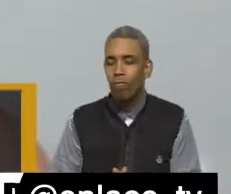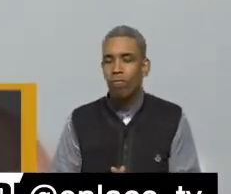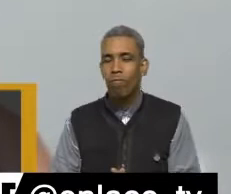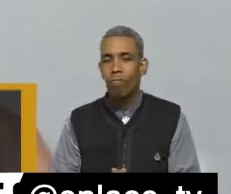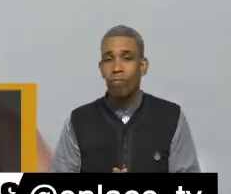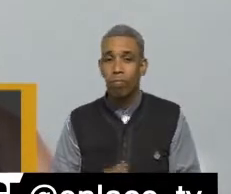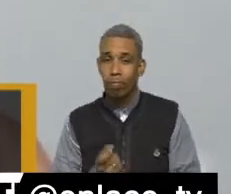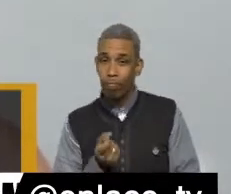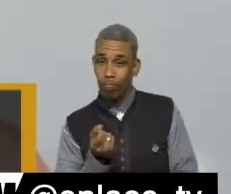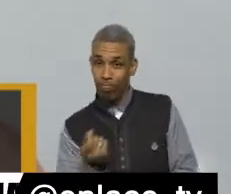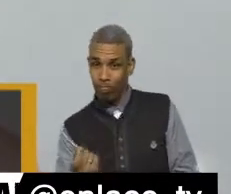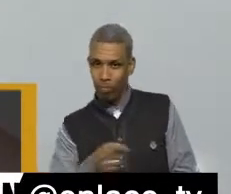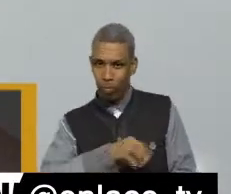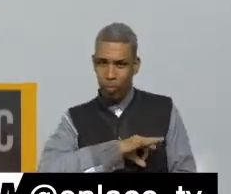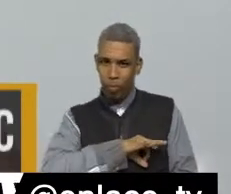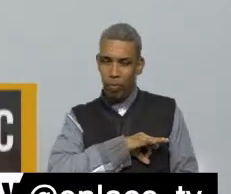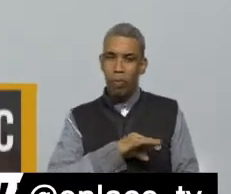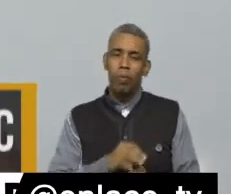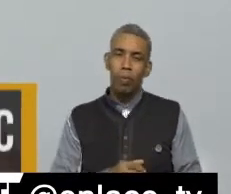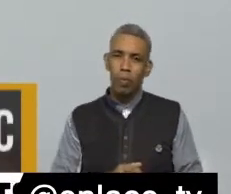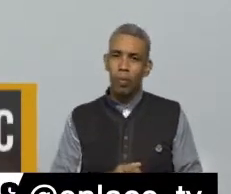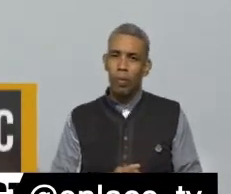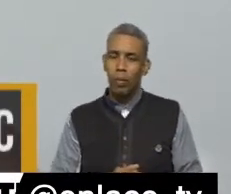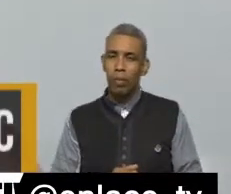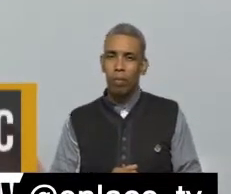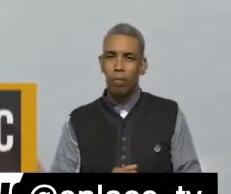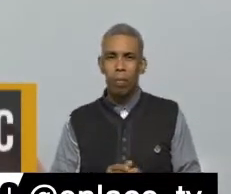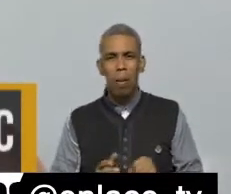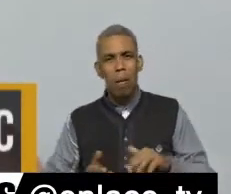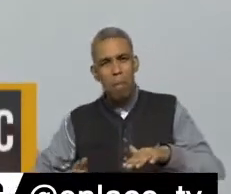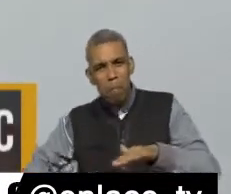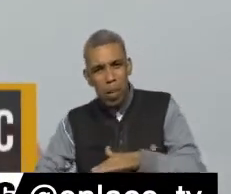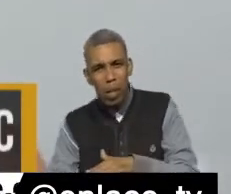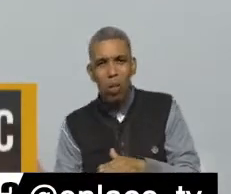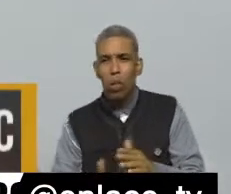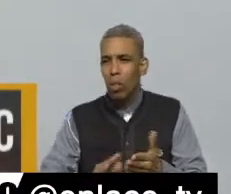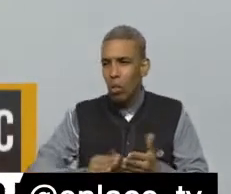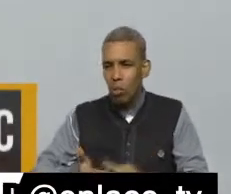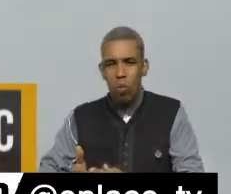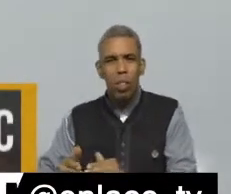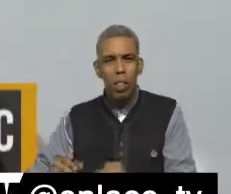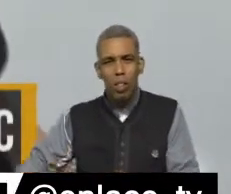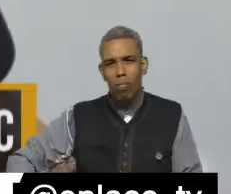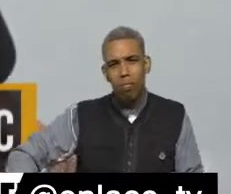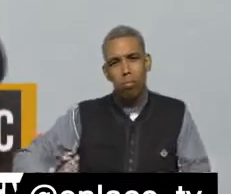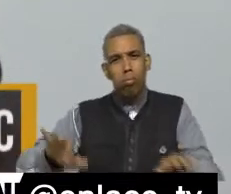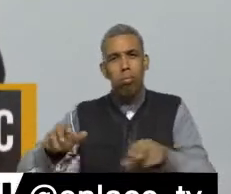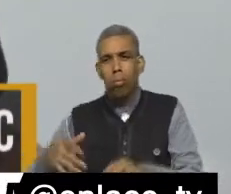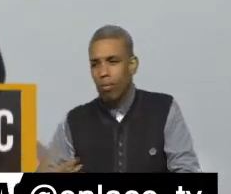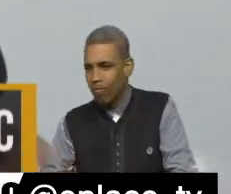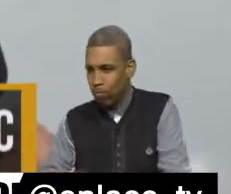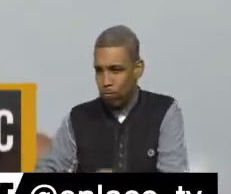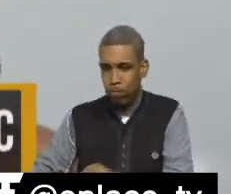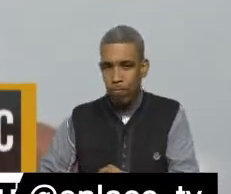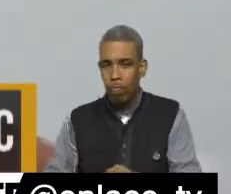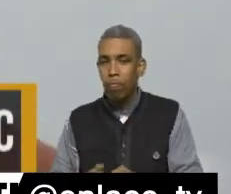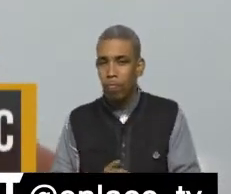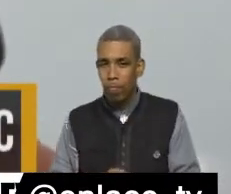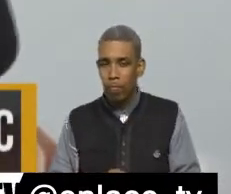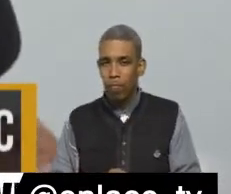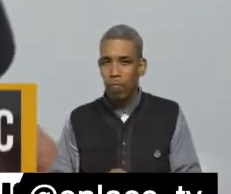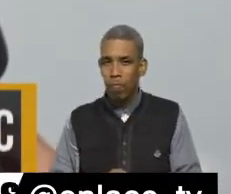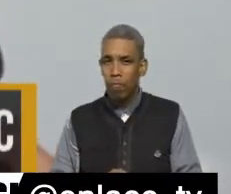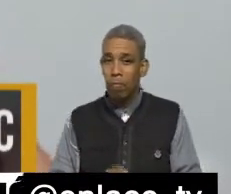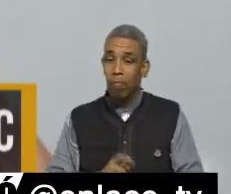el Consejo de Pesca Artesanal y Piscicultura. Esto quiere decir que están citados solamente